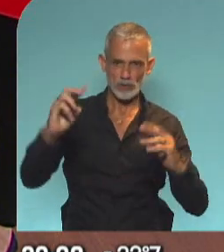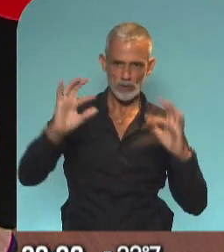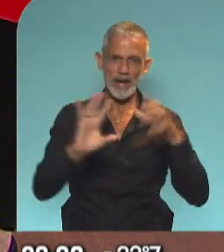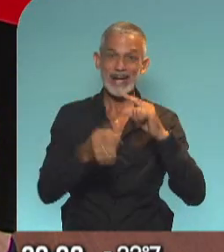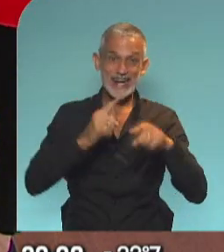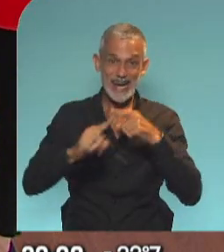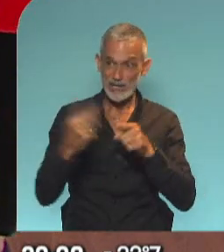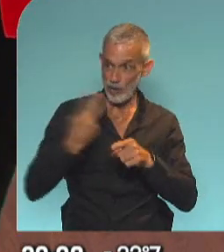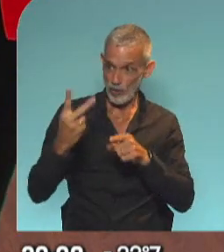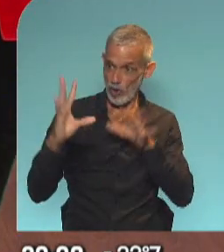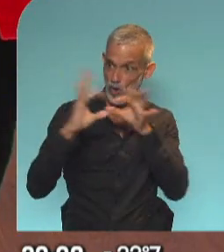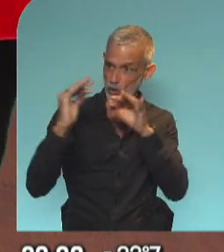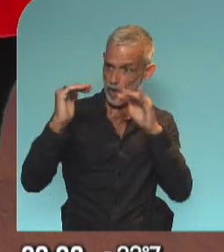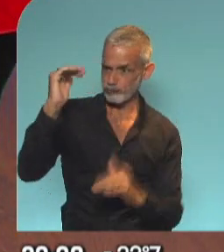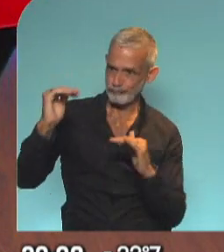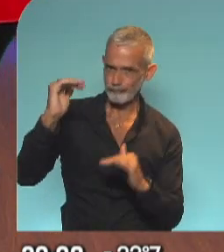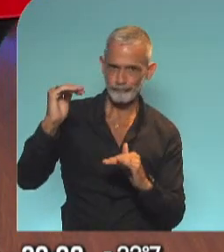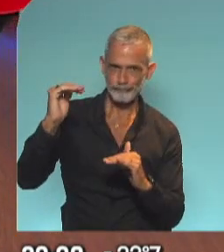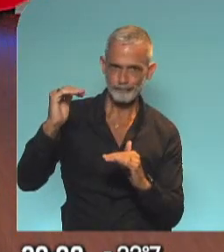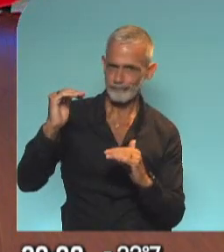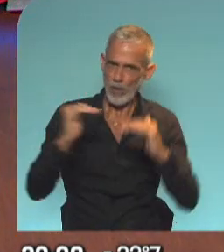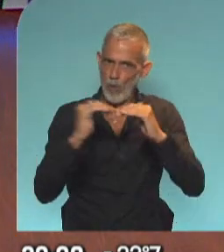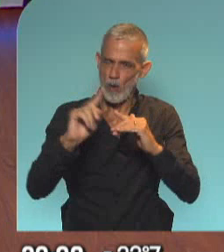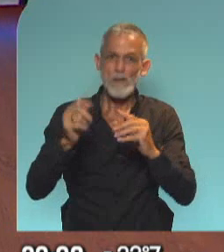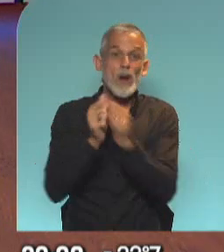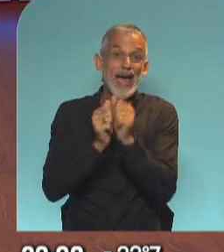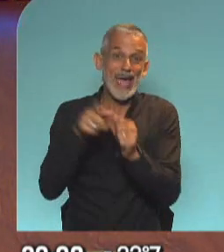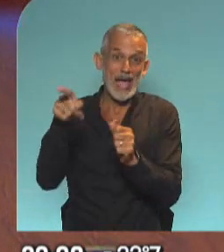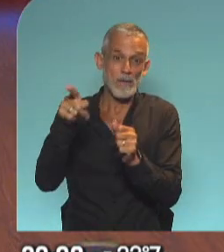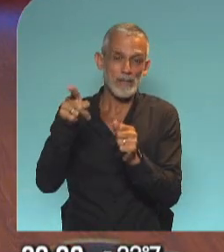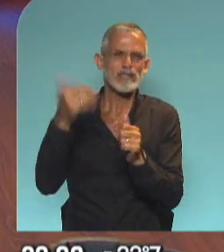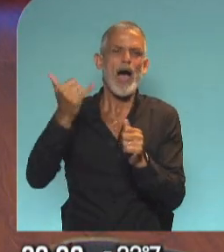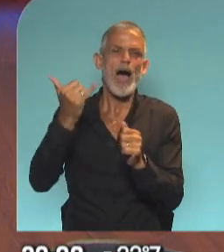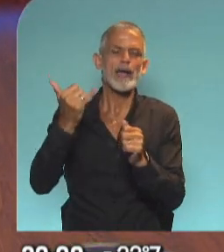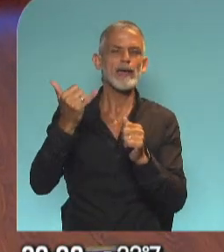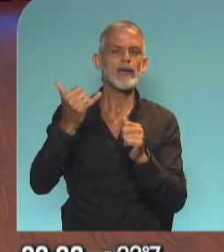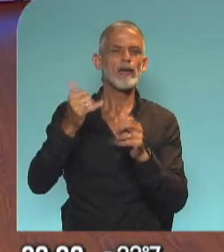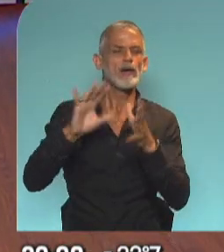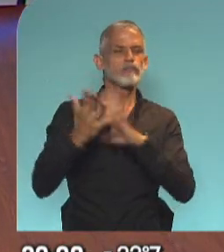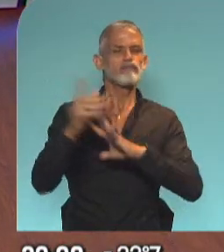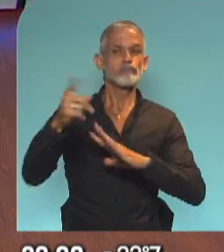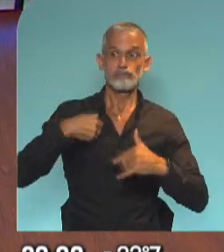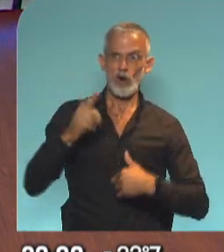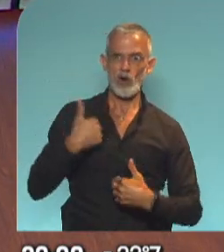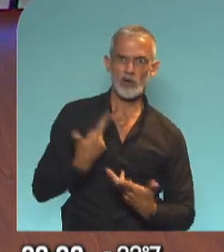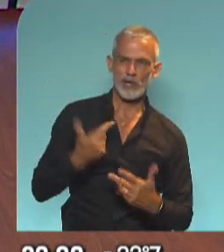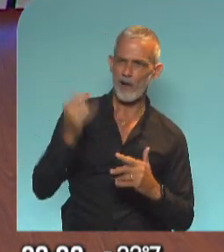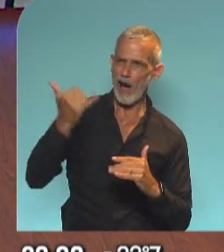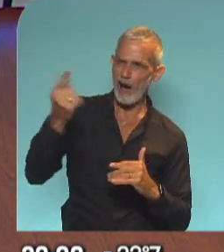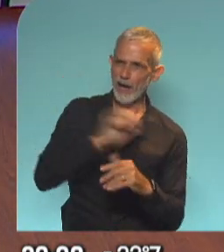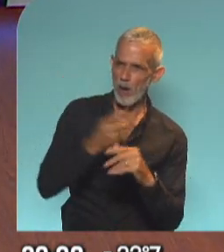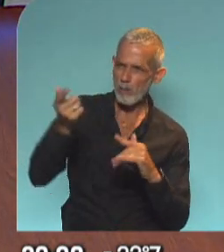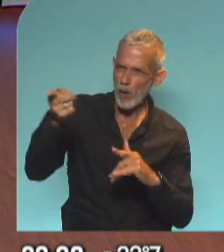de consumo es desigual fundamentalmente porque las empresas o los proveedores tienen otras características que nosotros no tenemos.